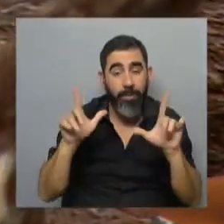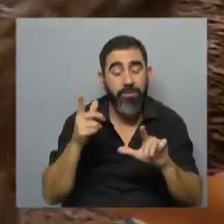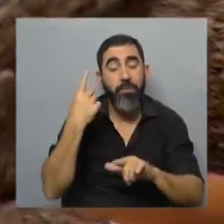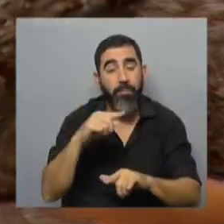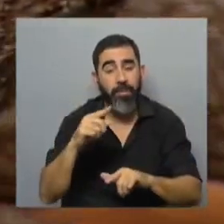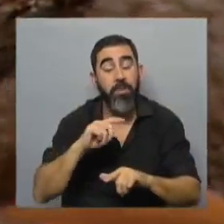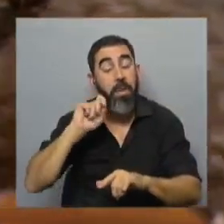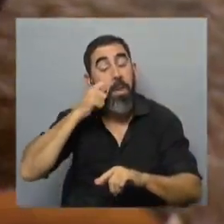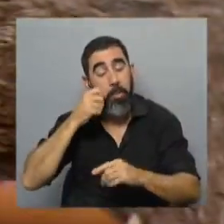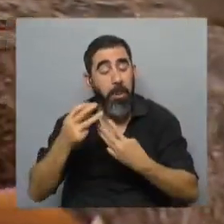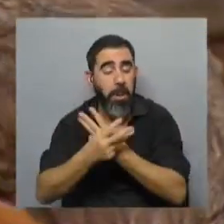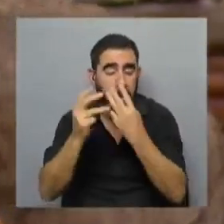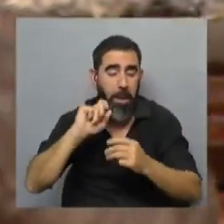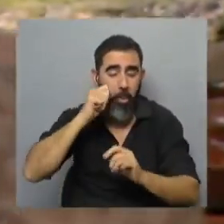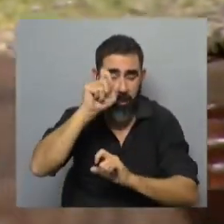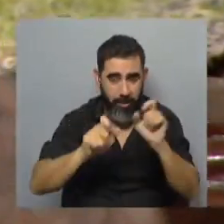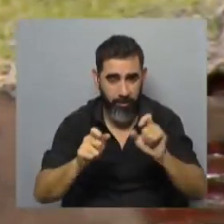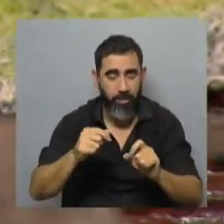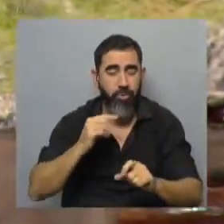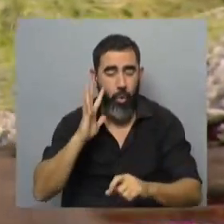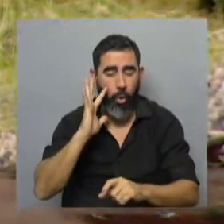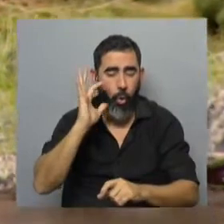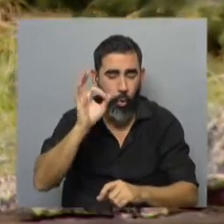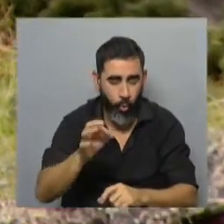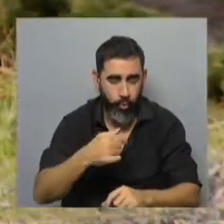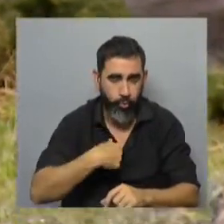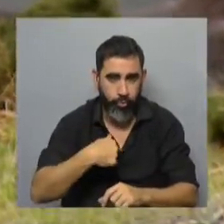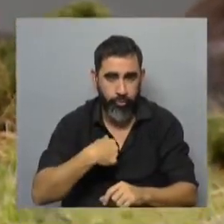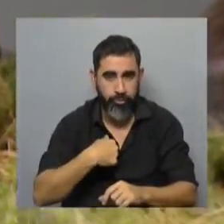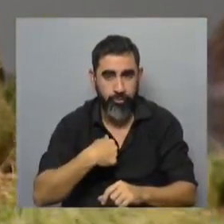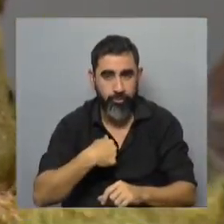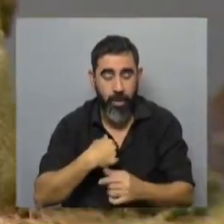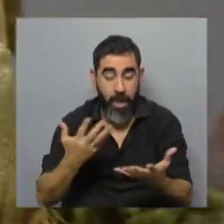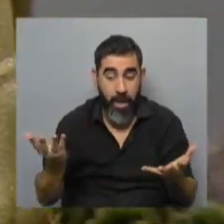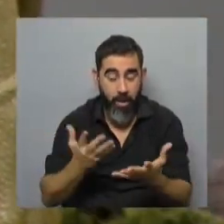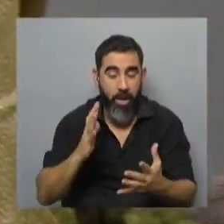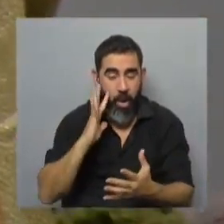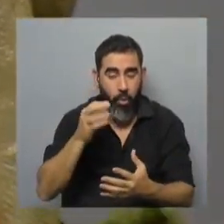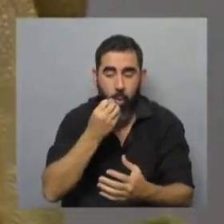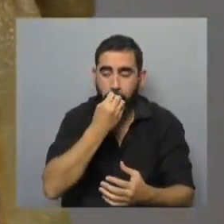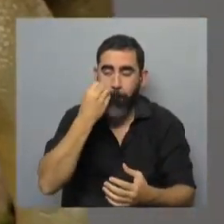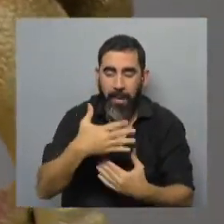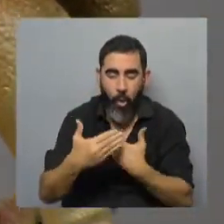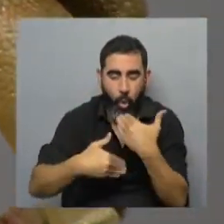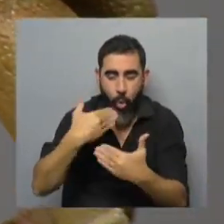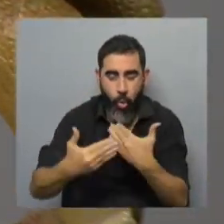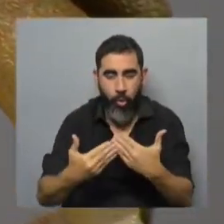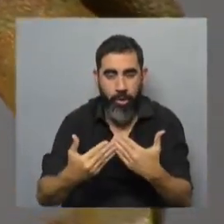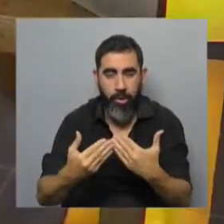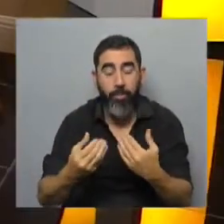que les gustó. Sí, sí, sí. Yo noto, claro, como el día de hoy como noto mejora, porque me